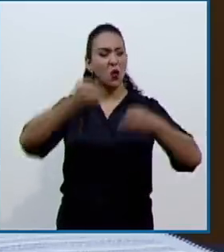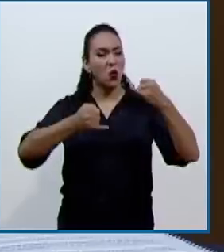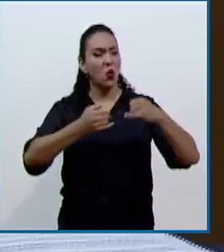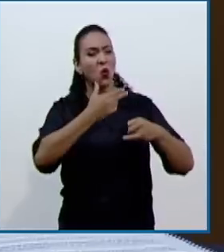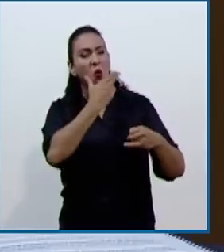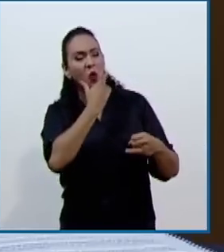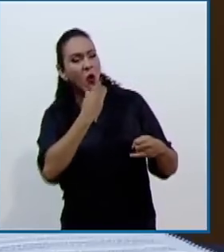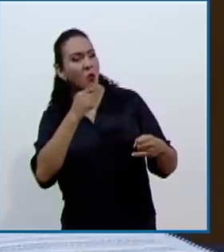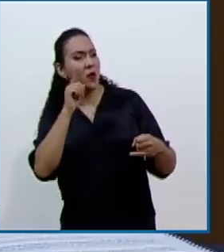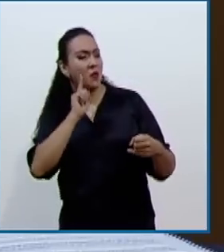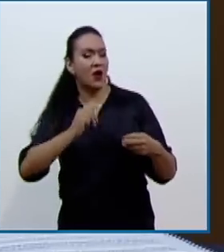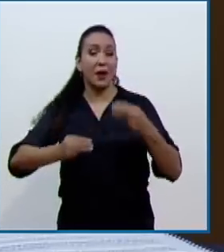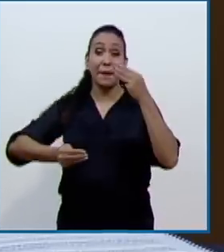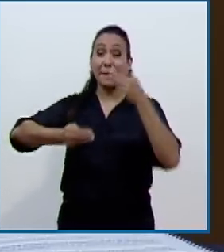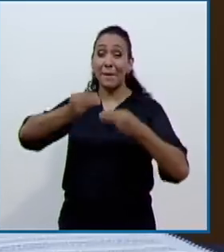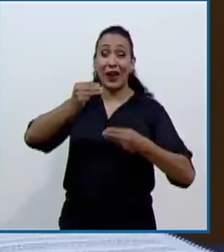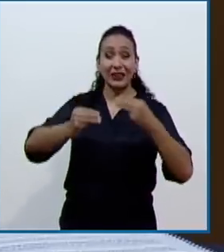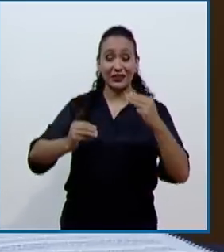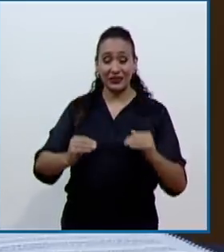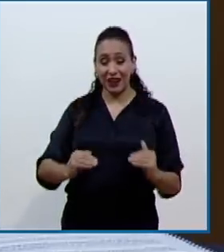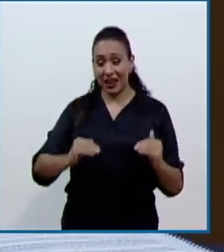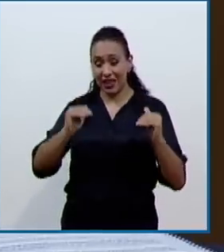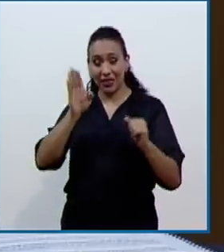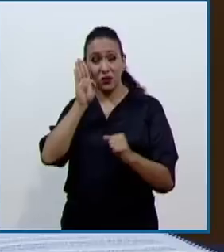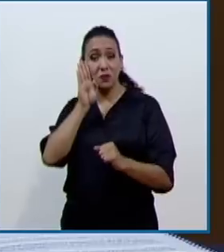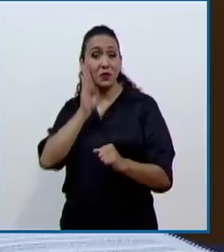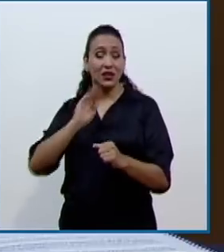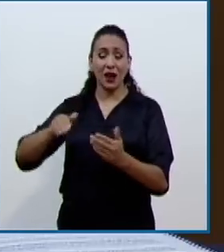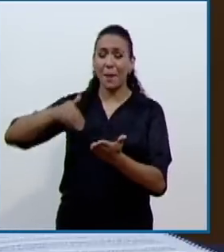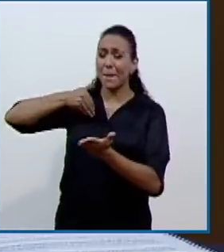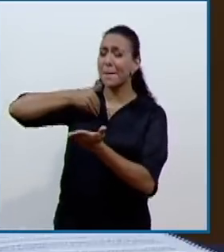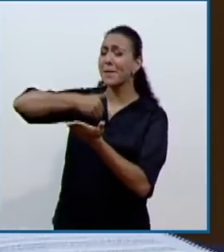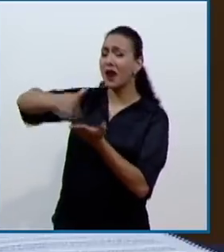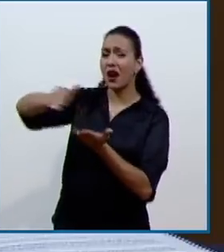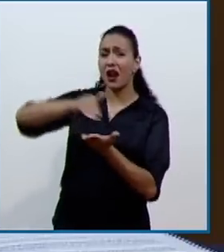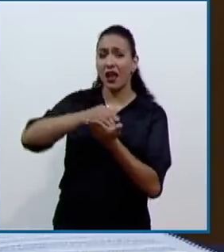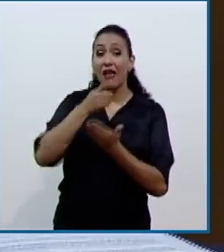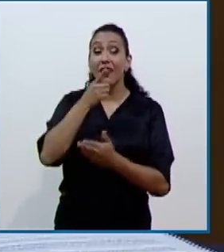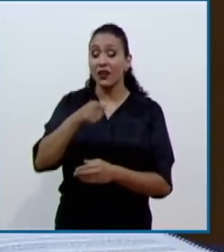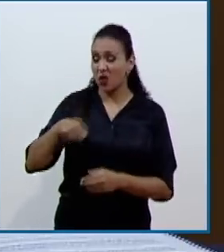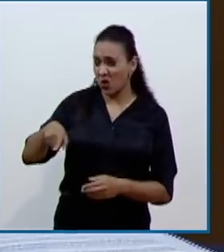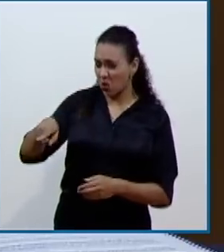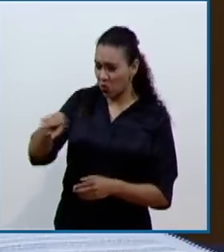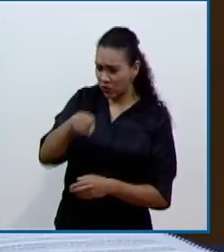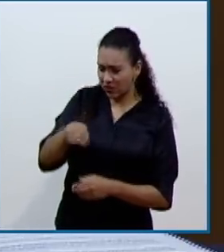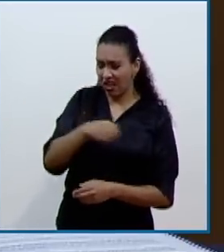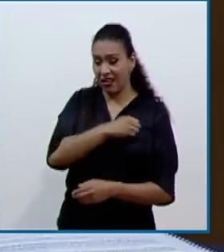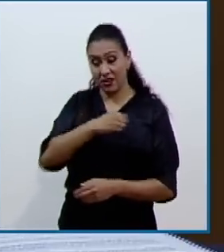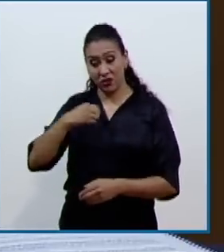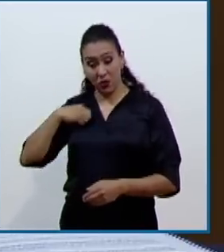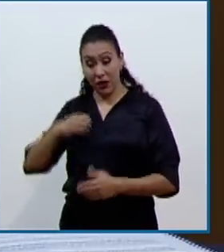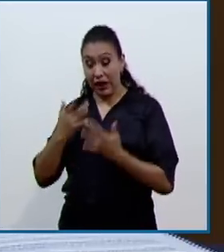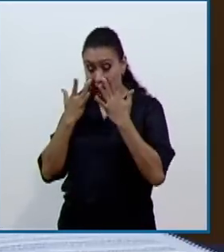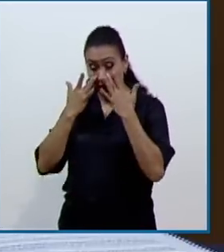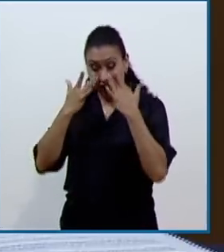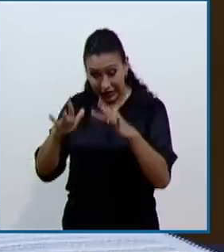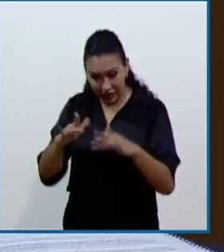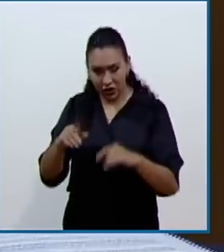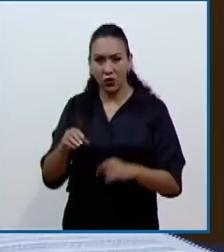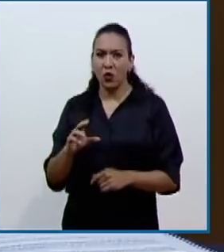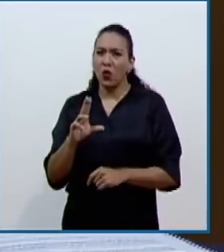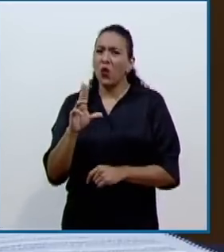los magistrados y magistradas de nuestro orden federal, obligando a los estados de la República,